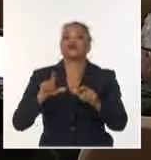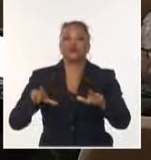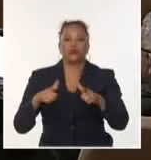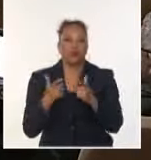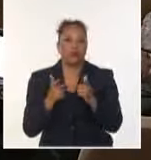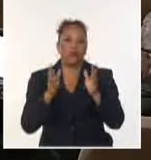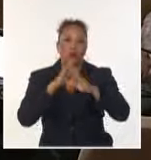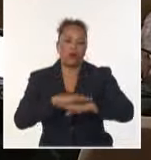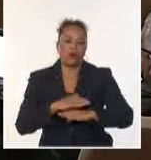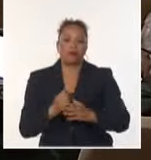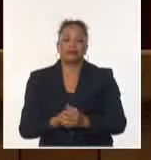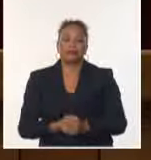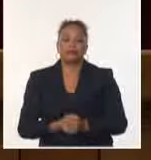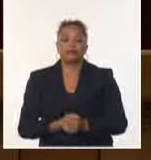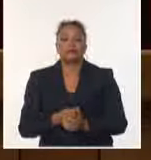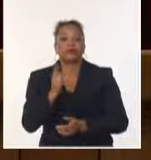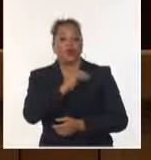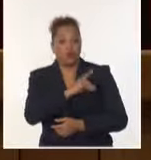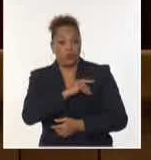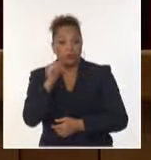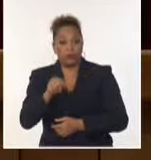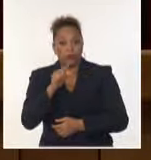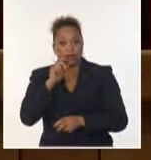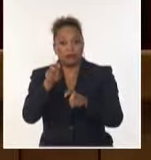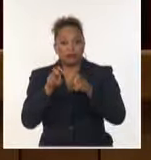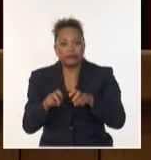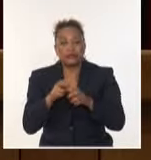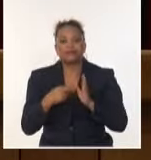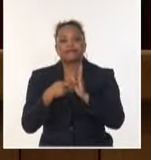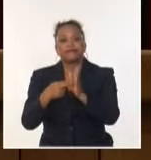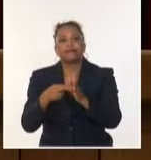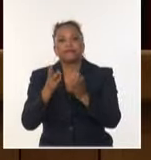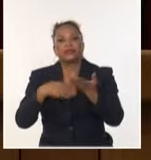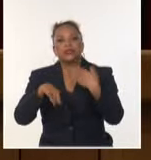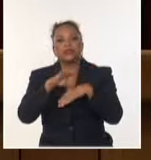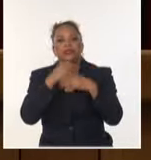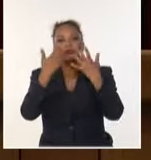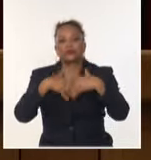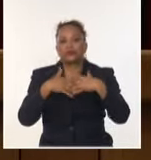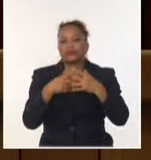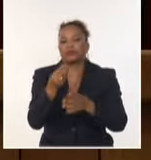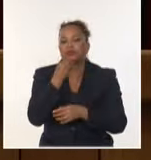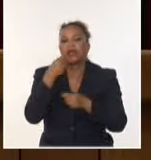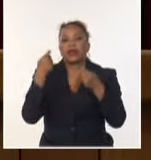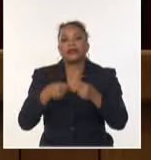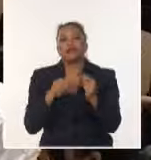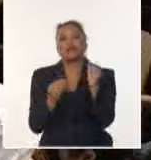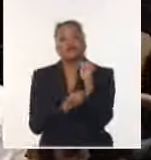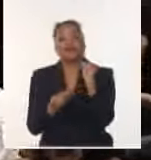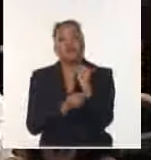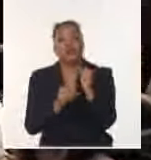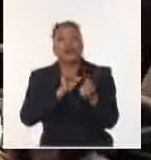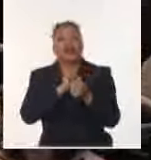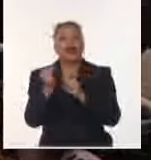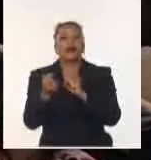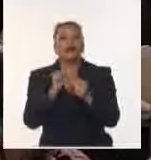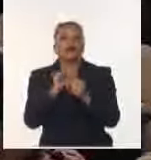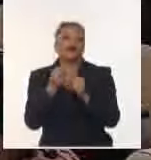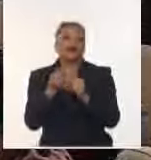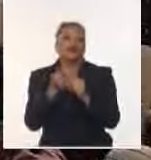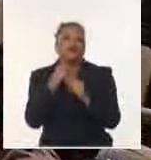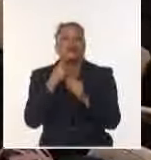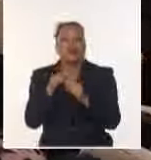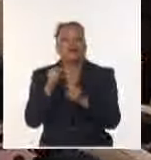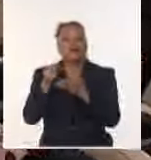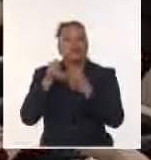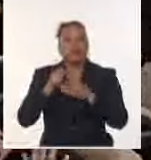diputados a la Asamblea Nacional recomiendan al Ministerio de la Industria Alimentaria fortalecer las acciones de control que permitan el cumplimiento